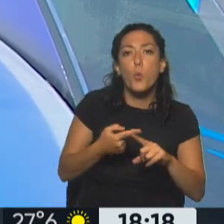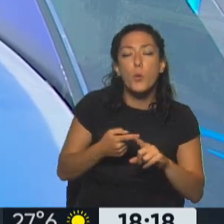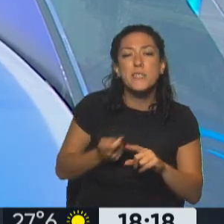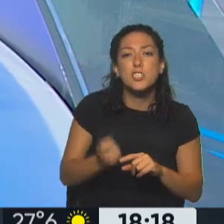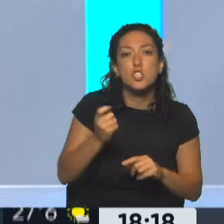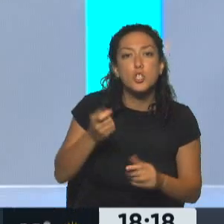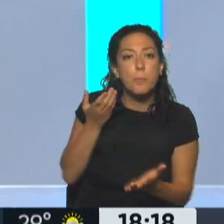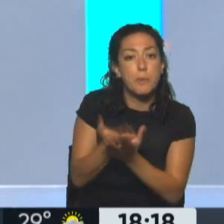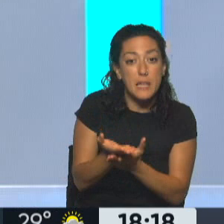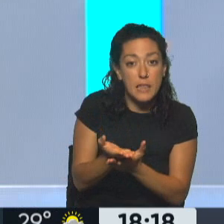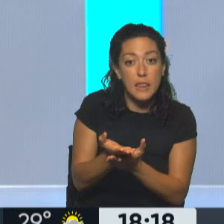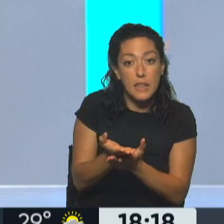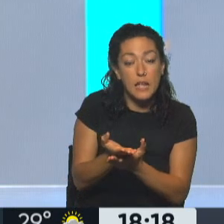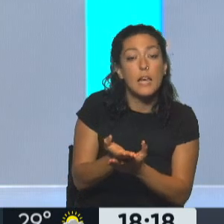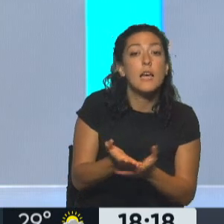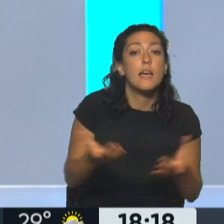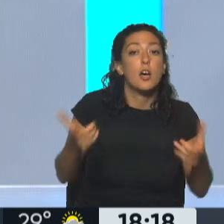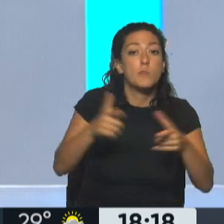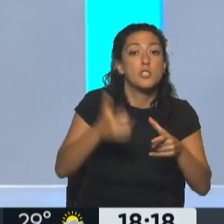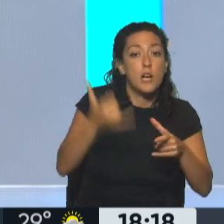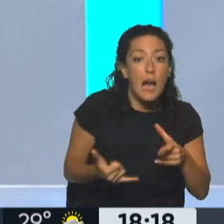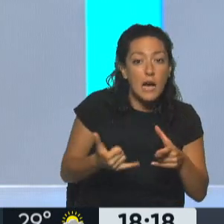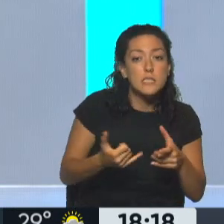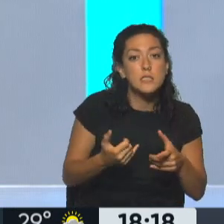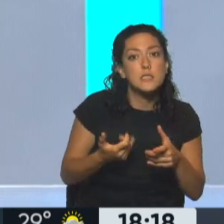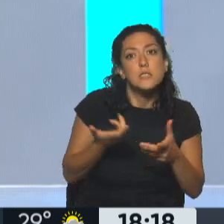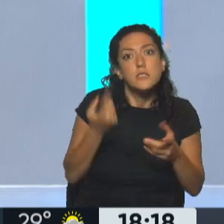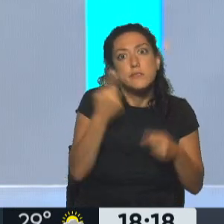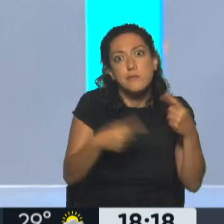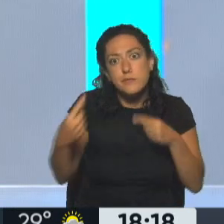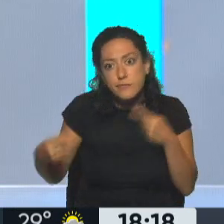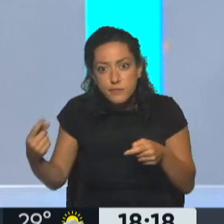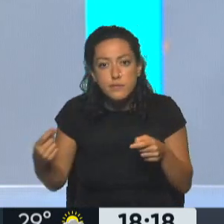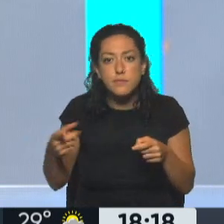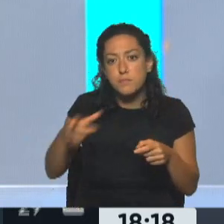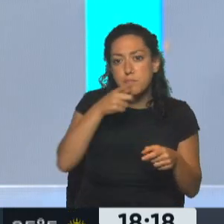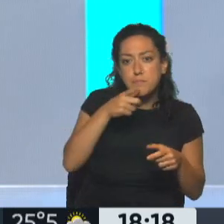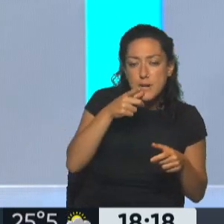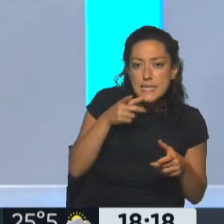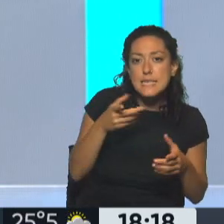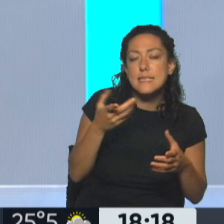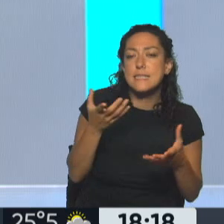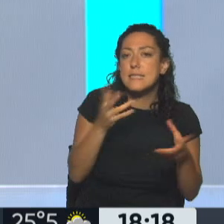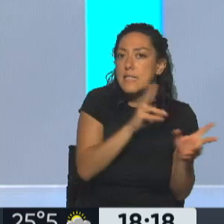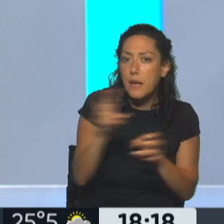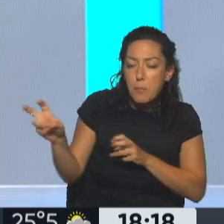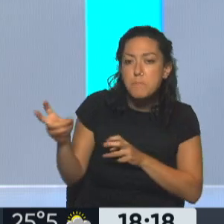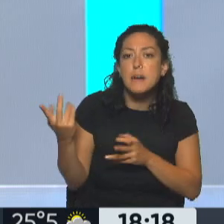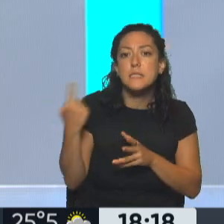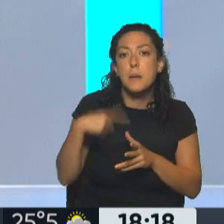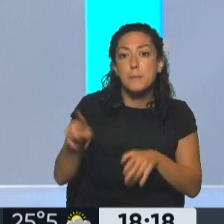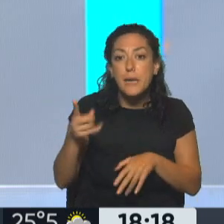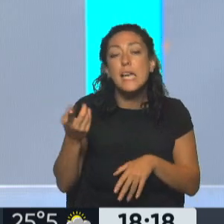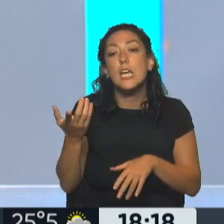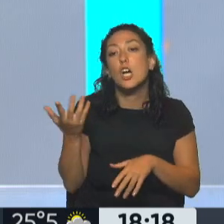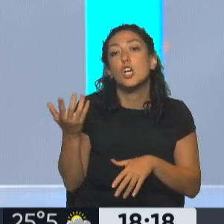contra los miembros de la Corte que tenemos en la comisión, de distinto tinte y de distinta envergadura, pero que bueno, a raíz